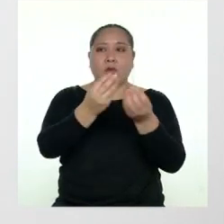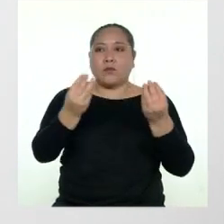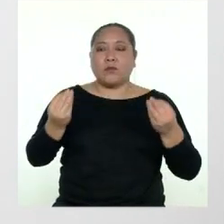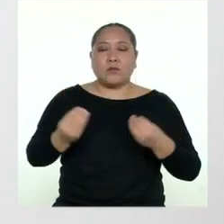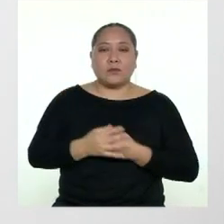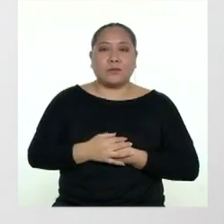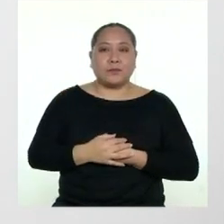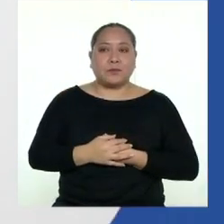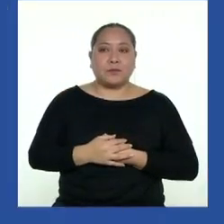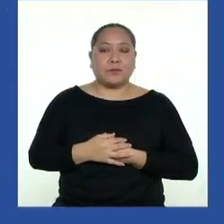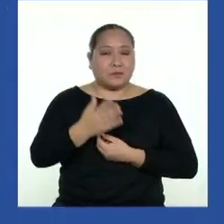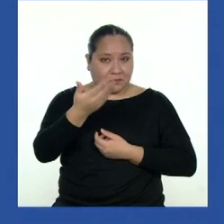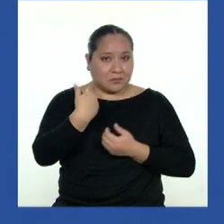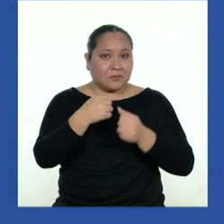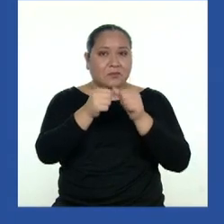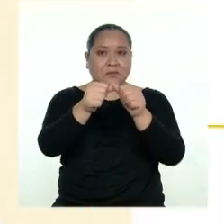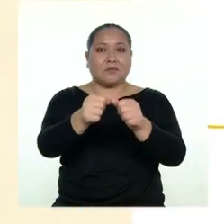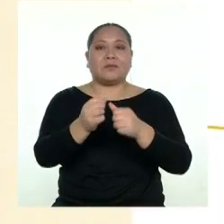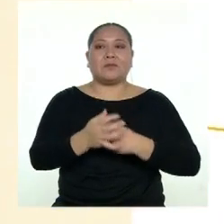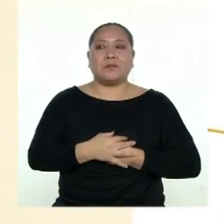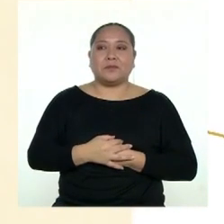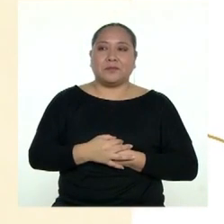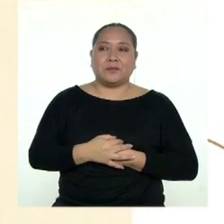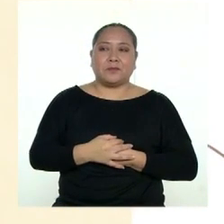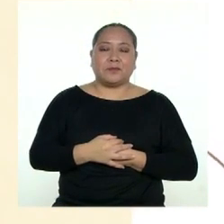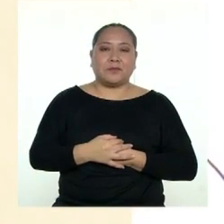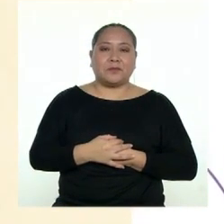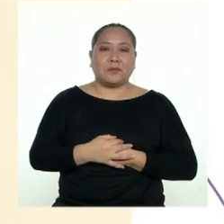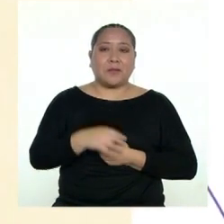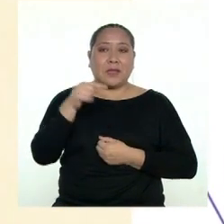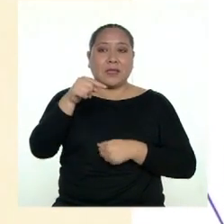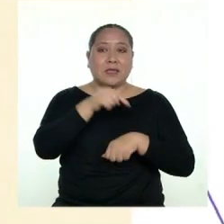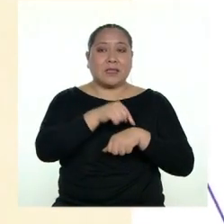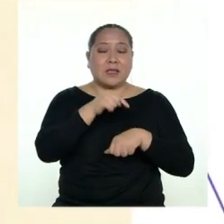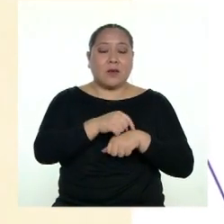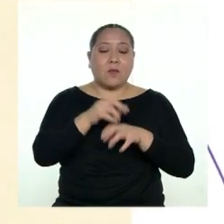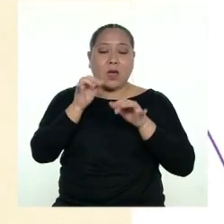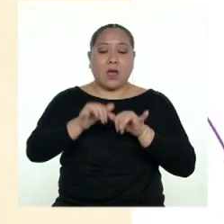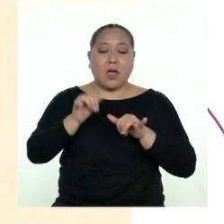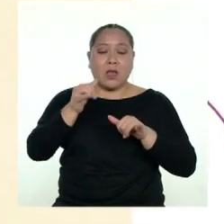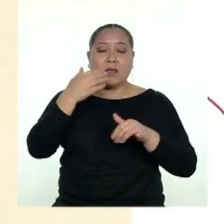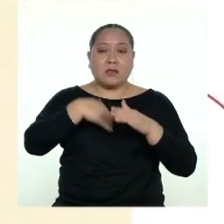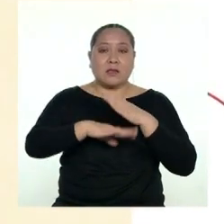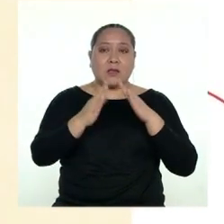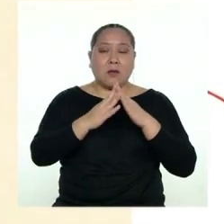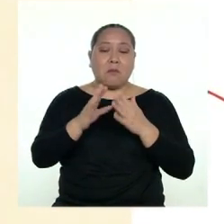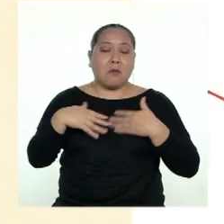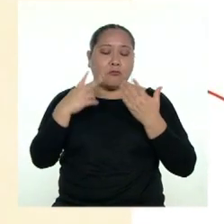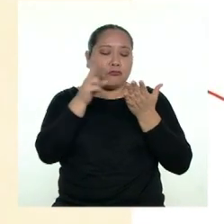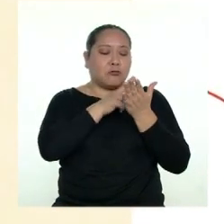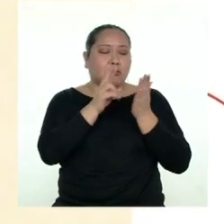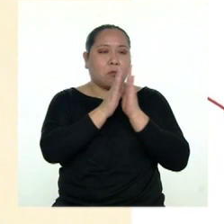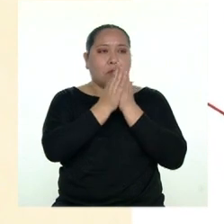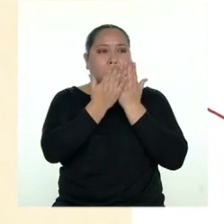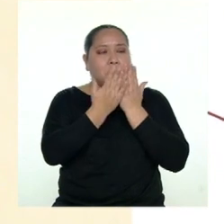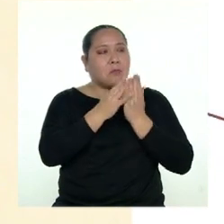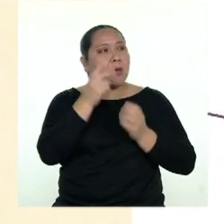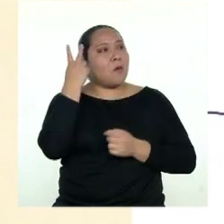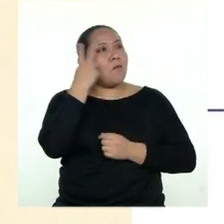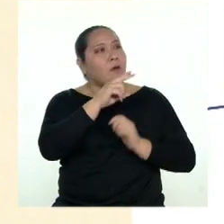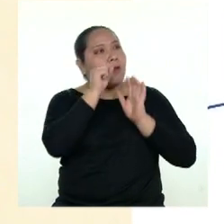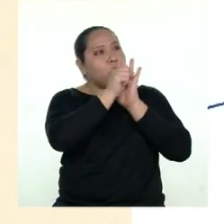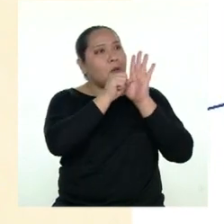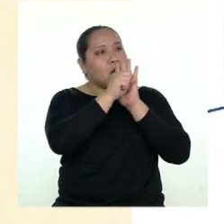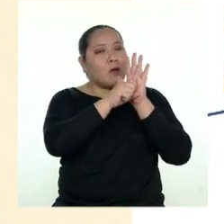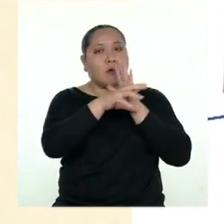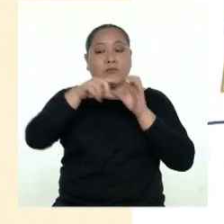utilidad. Prosigue, por favor. En estos momentos de aislamiento social, podemos leer un libro, ver una película, preparar un